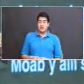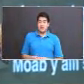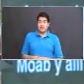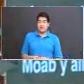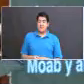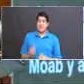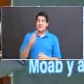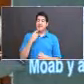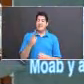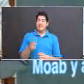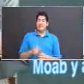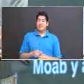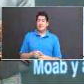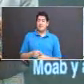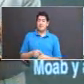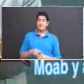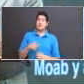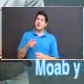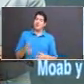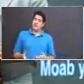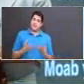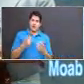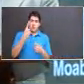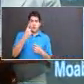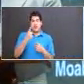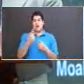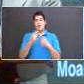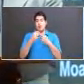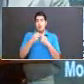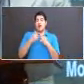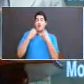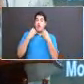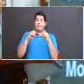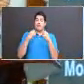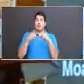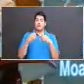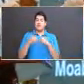Todavía le dijo él, bueno, te voy a dar una oportunidad, pues.